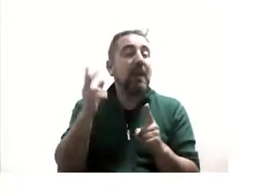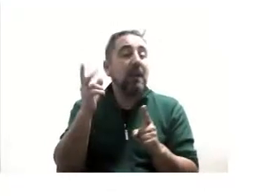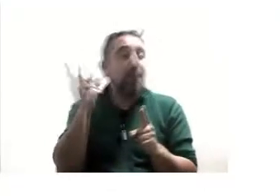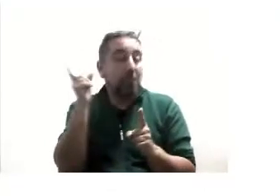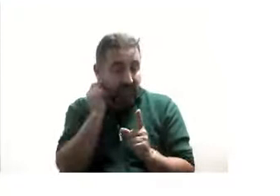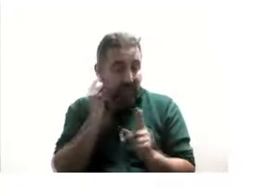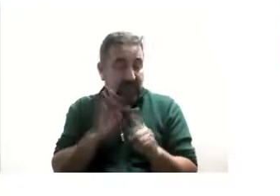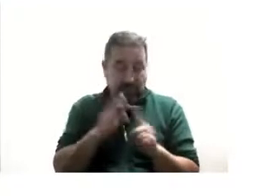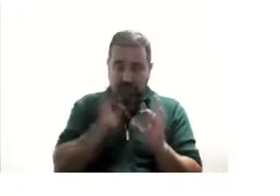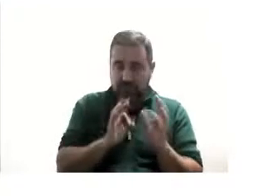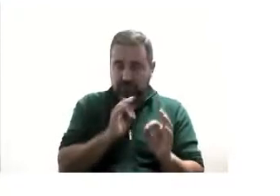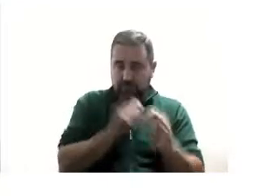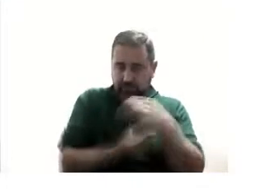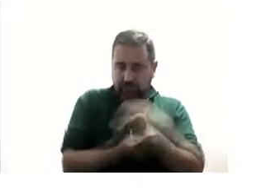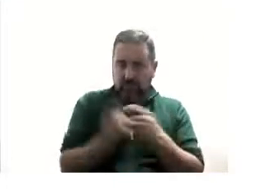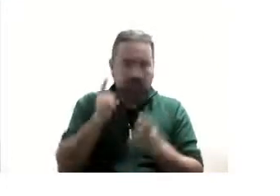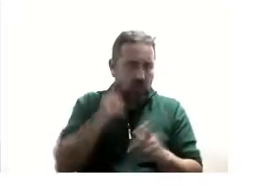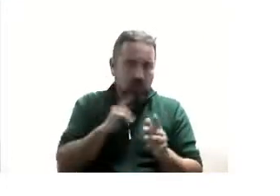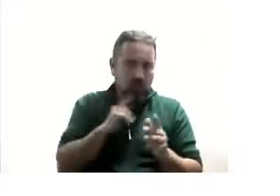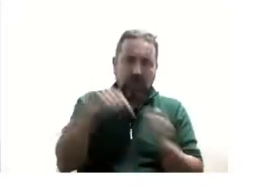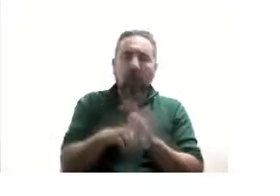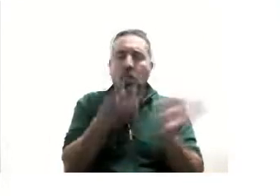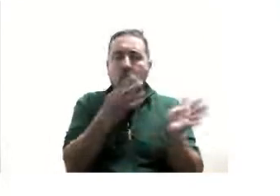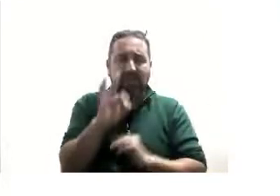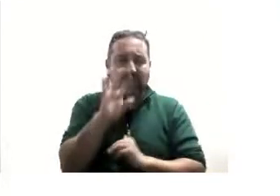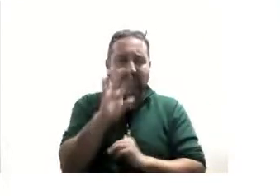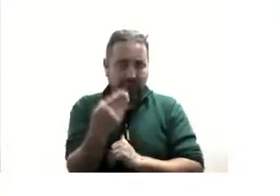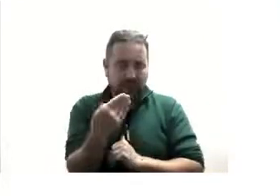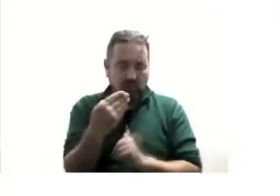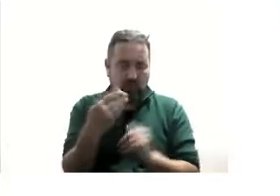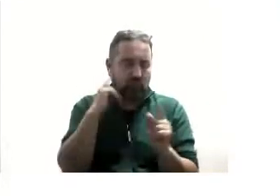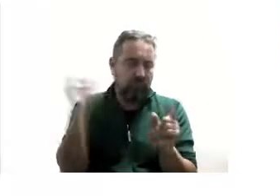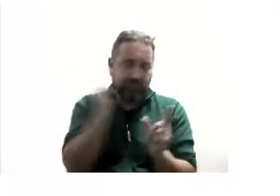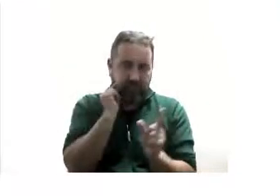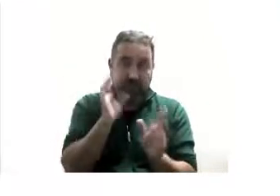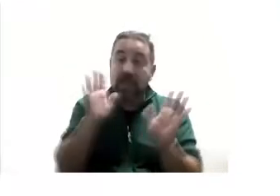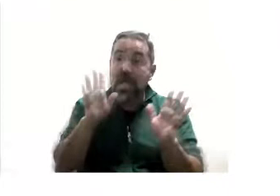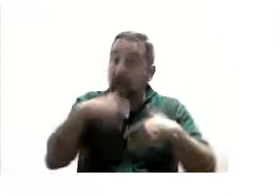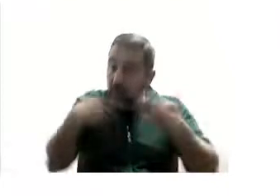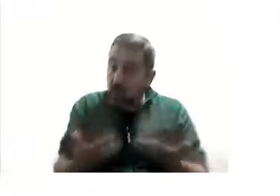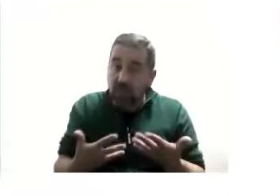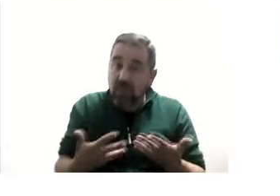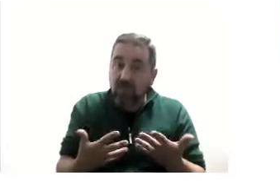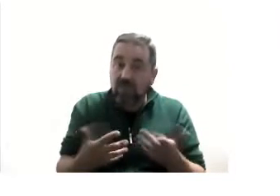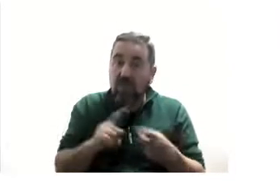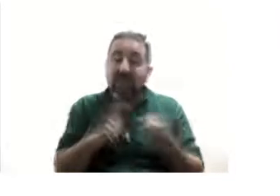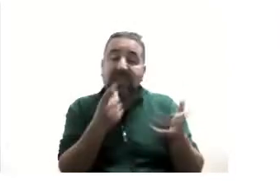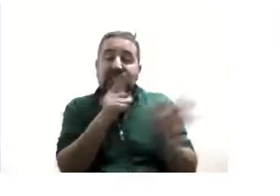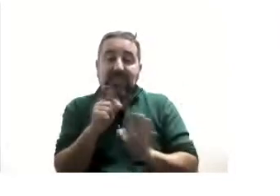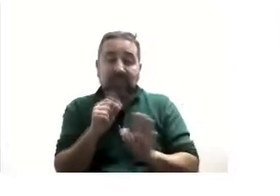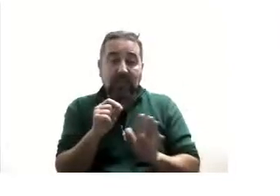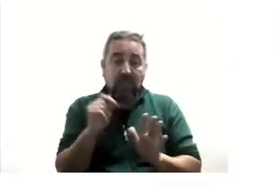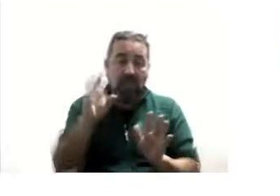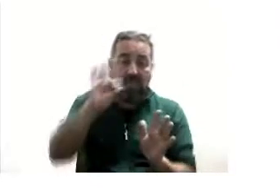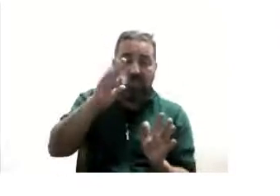origen profunda, que era en torno a 90 decibelios, pero sin embargo en la actualidad está en torno a los 60